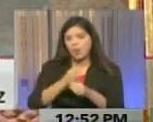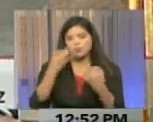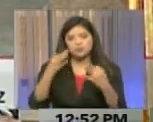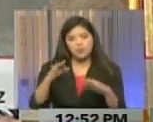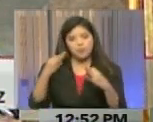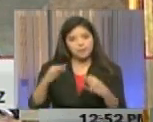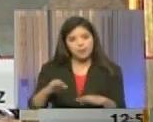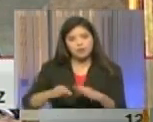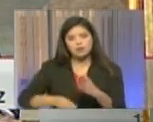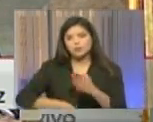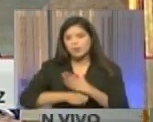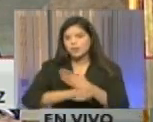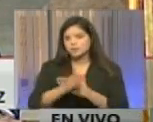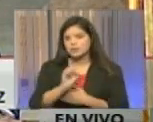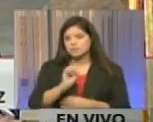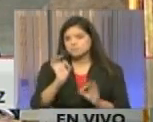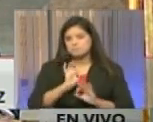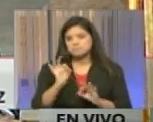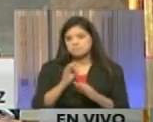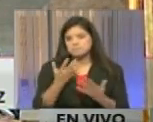ha sido